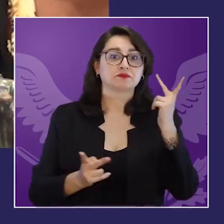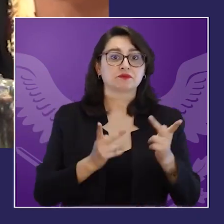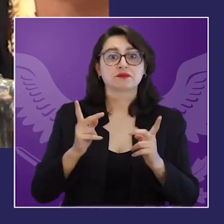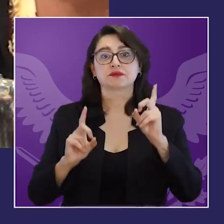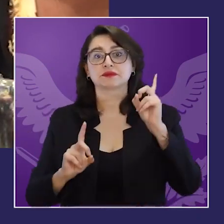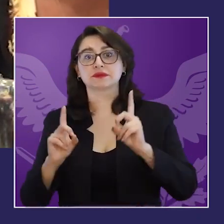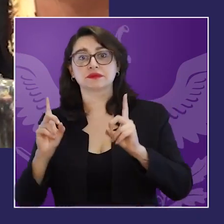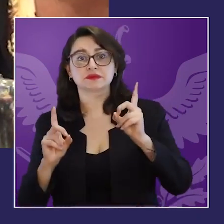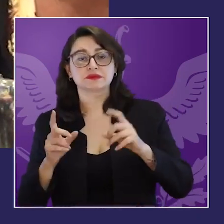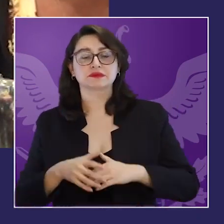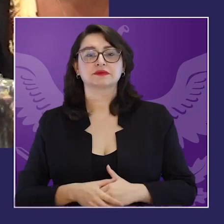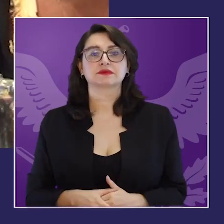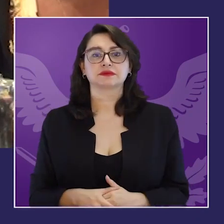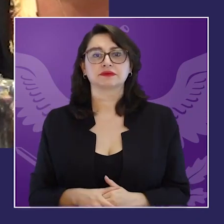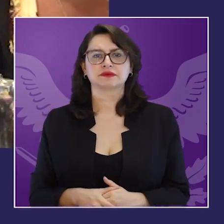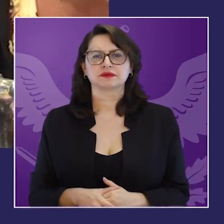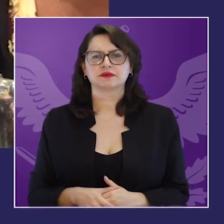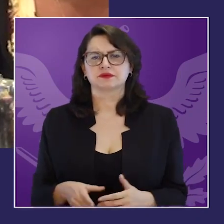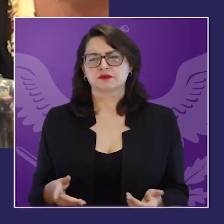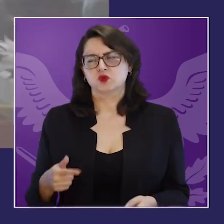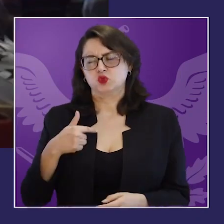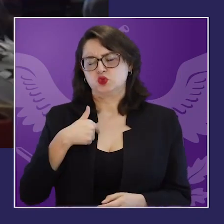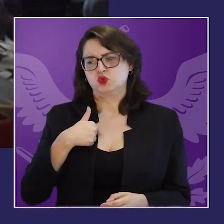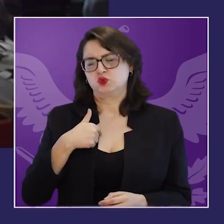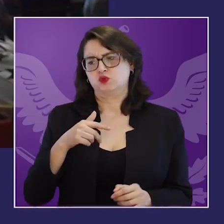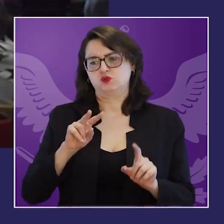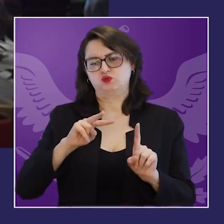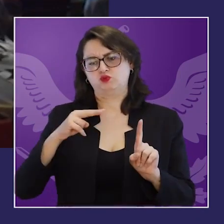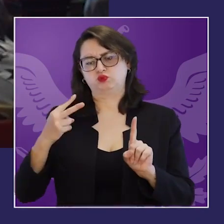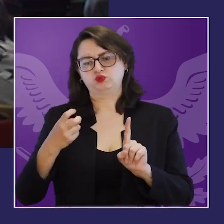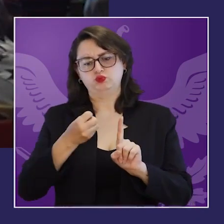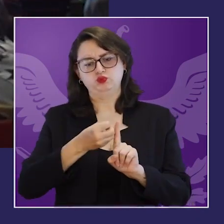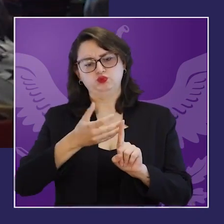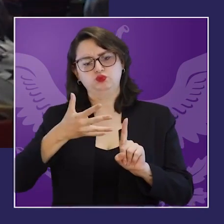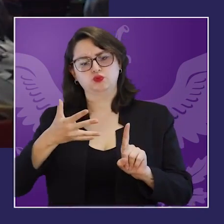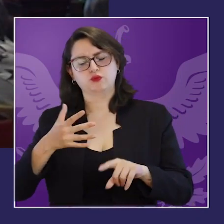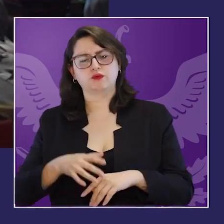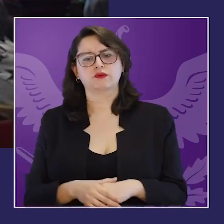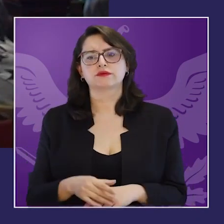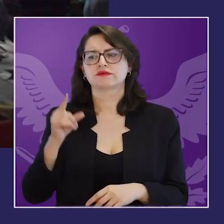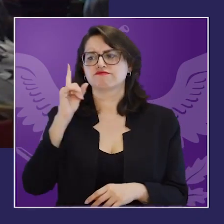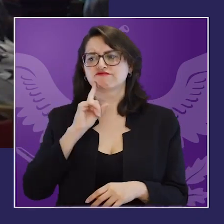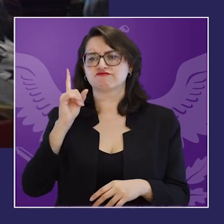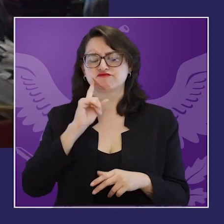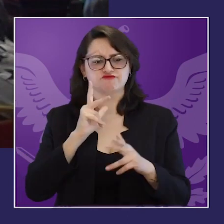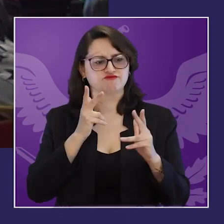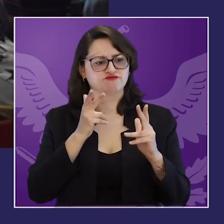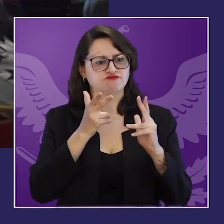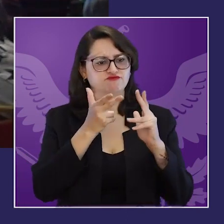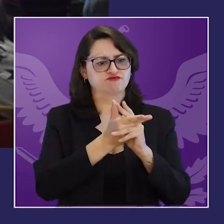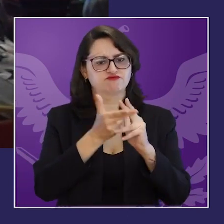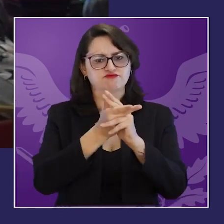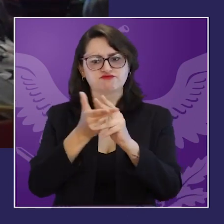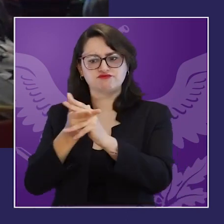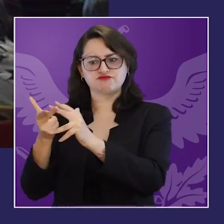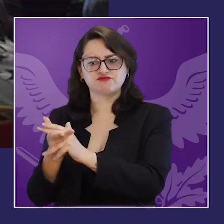abierta comentarios, preguntas, dudas. Me surge una pregunta, y es desde la antropología. ¿Hay